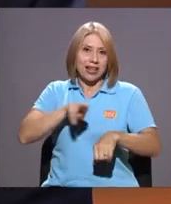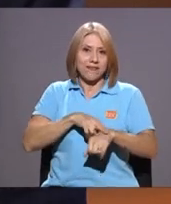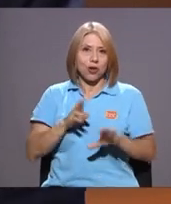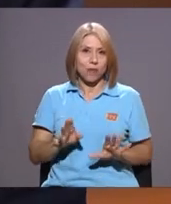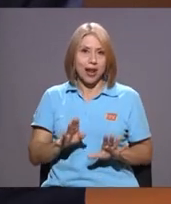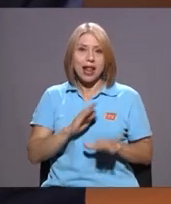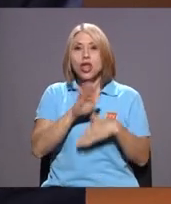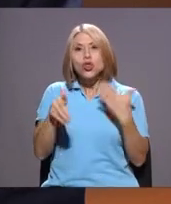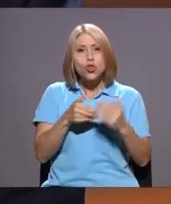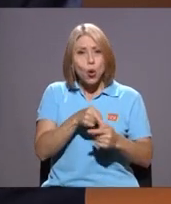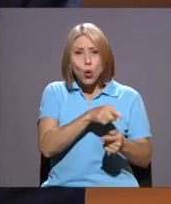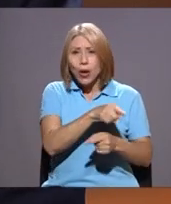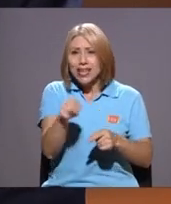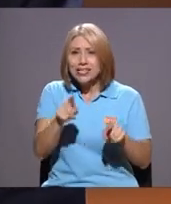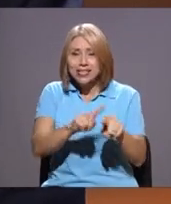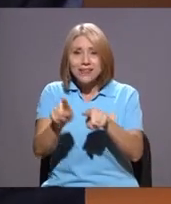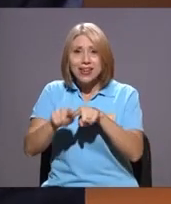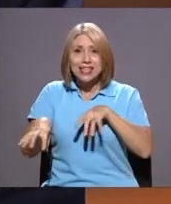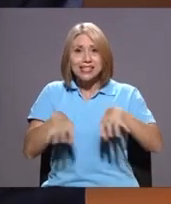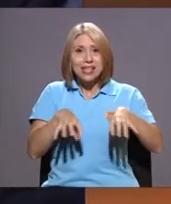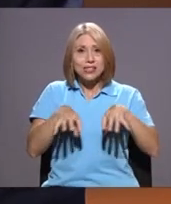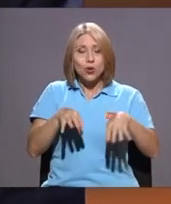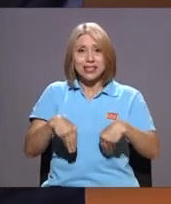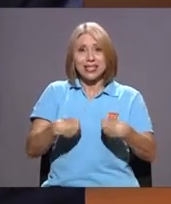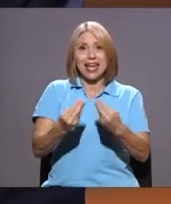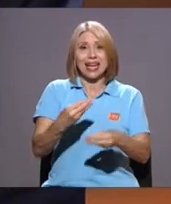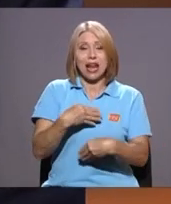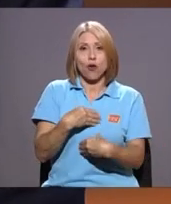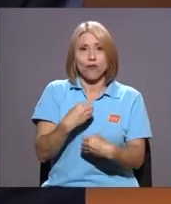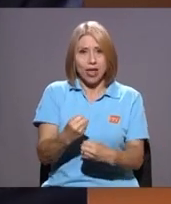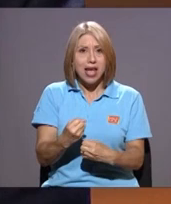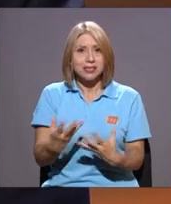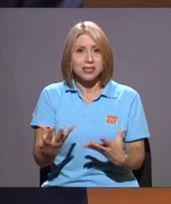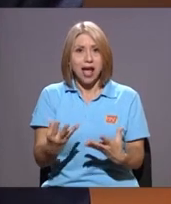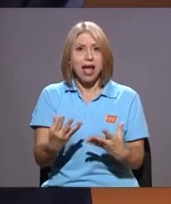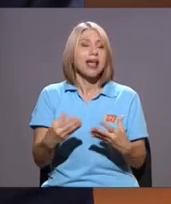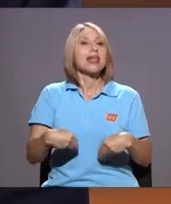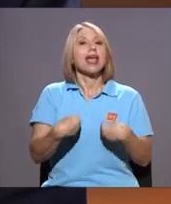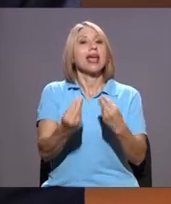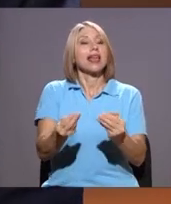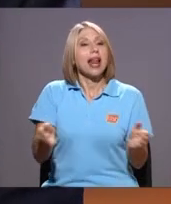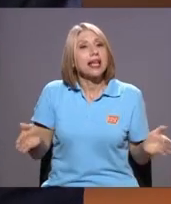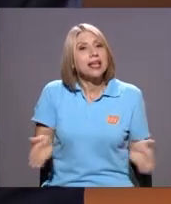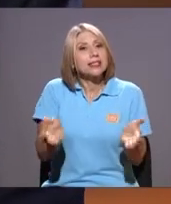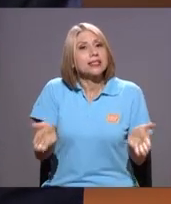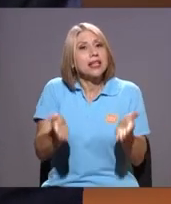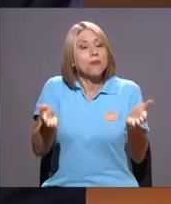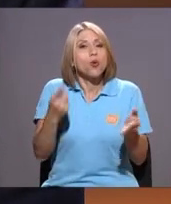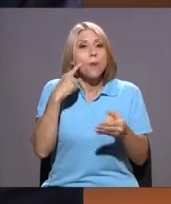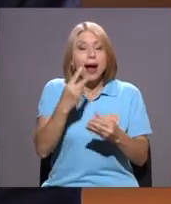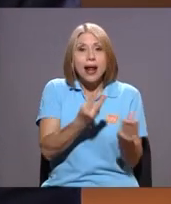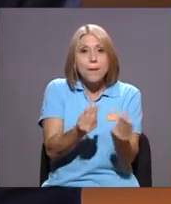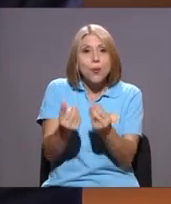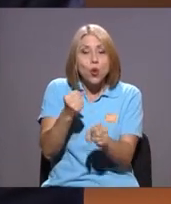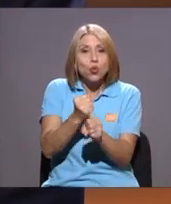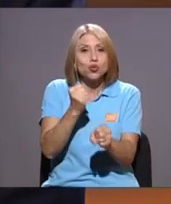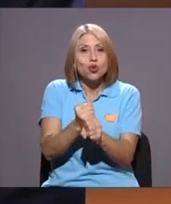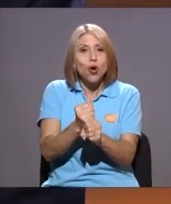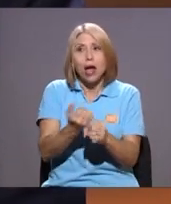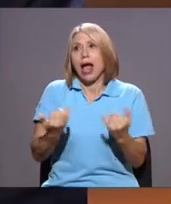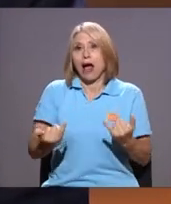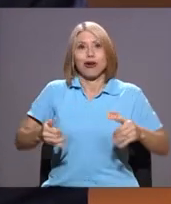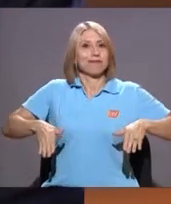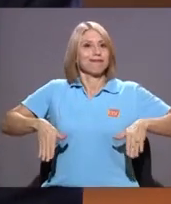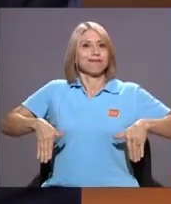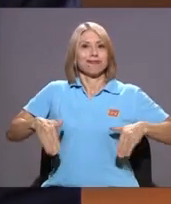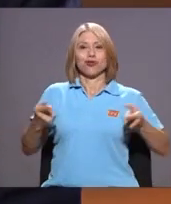este tipo de acciones que generan confianza que generan estímulo a la producción en mi criterio no se están dando